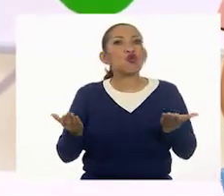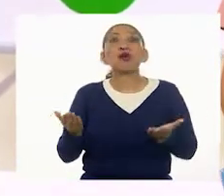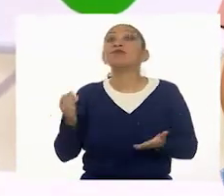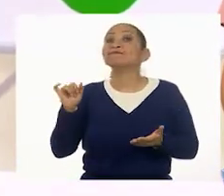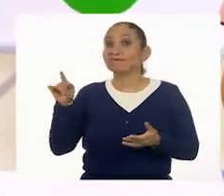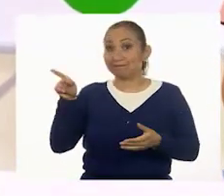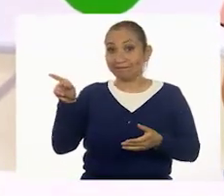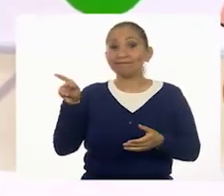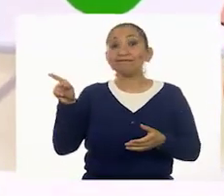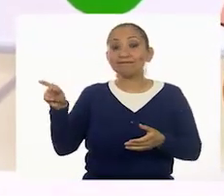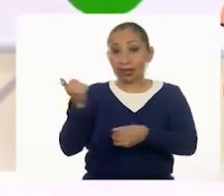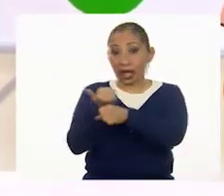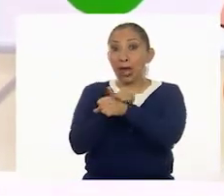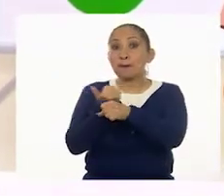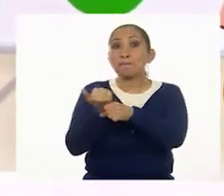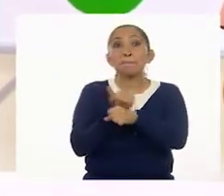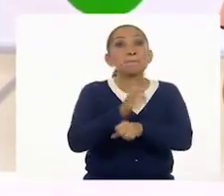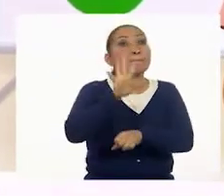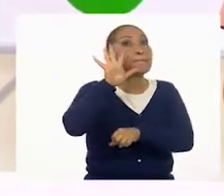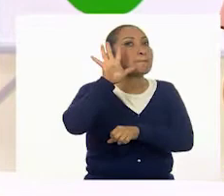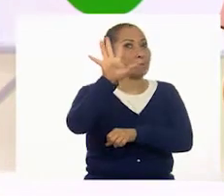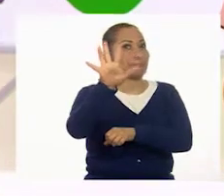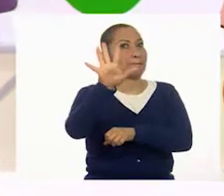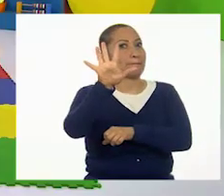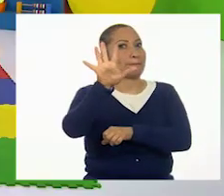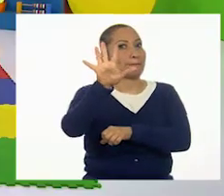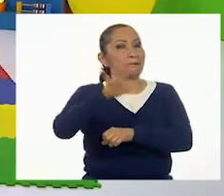¡Bien! Amarillos, hay cinco.